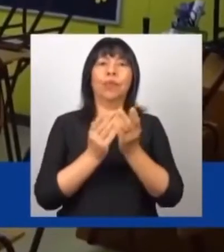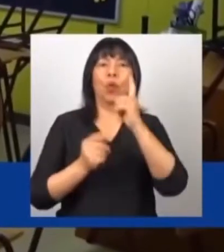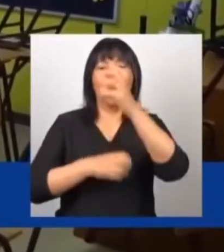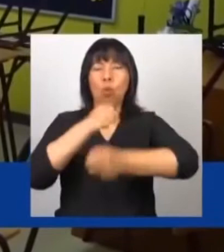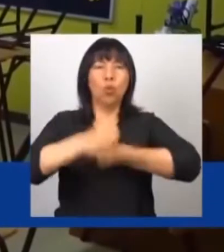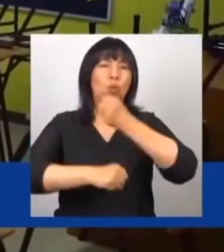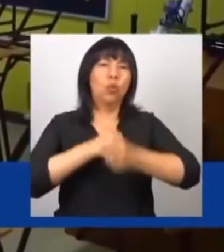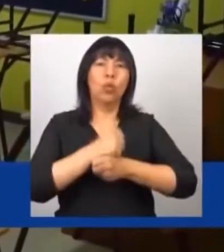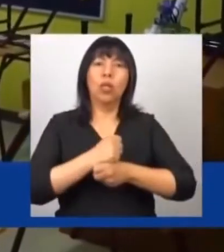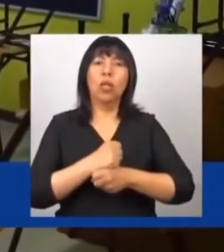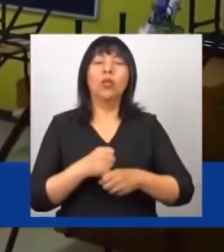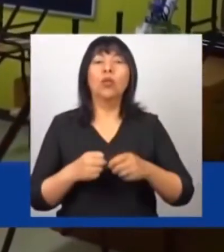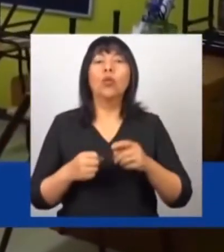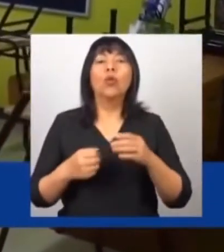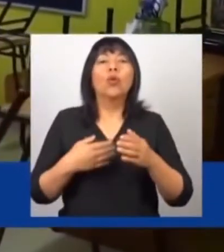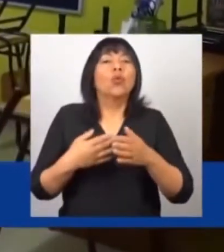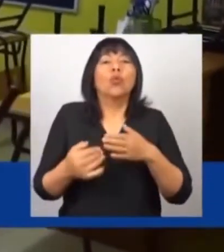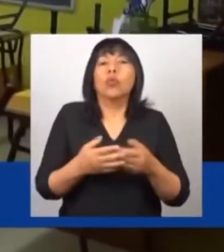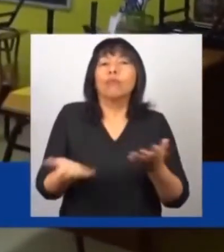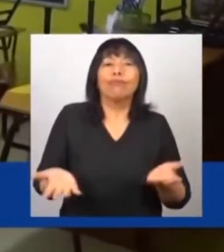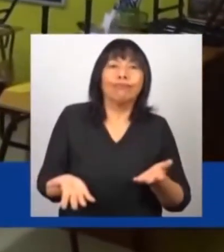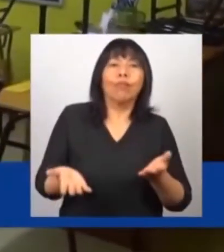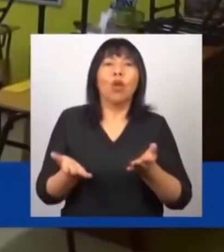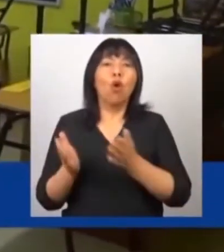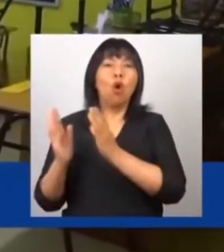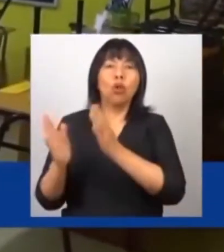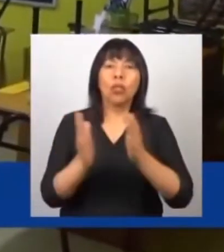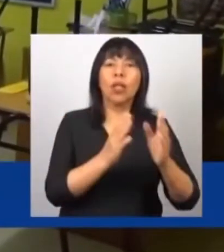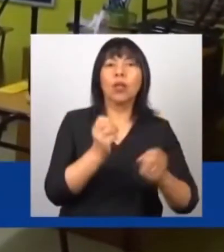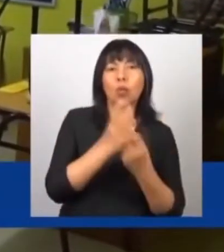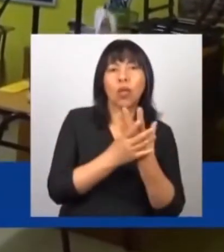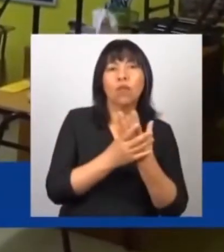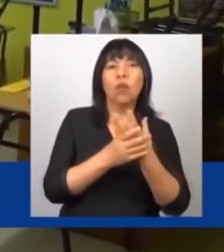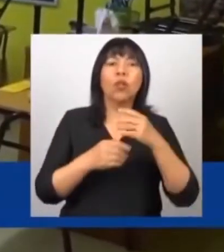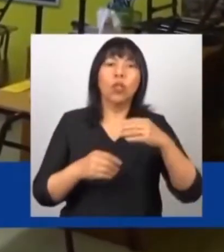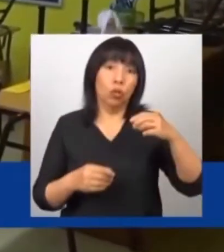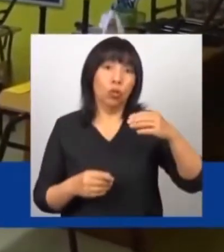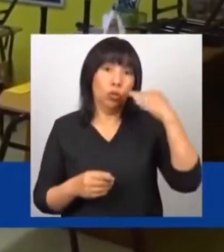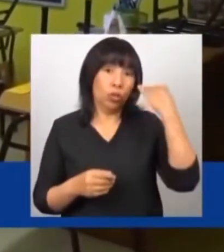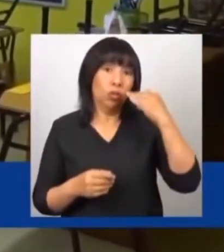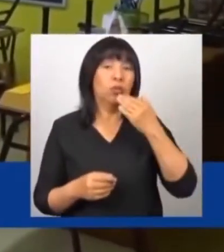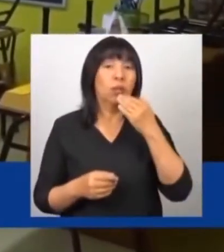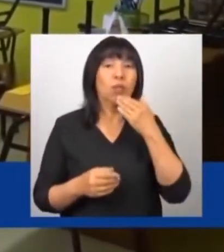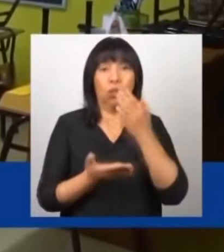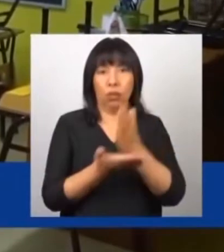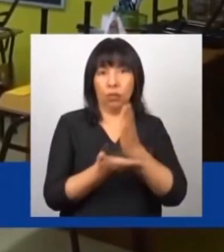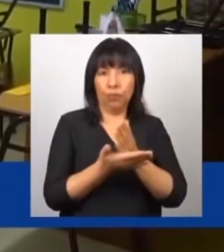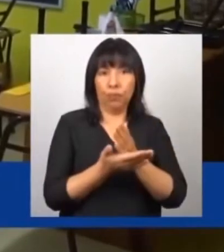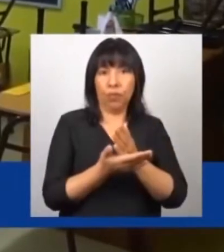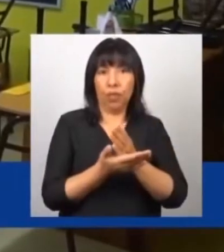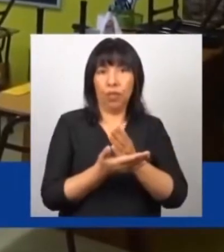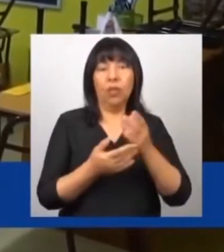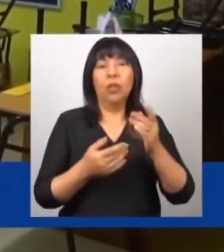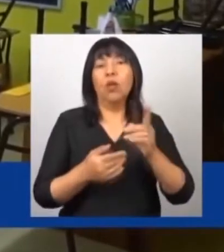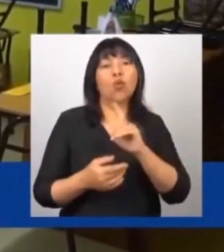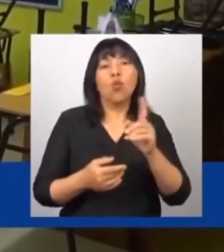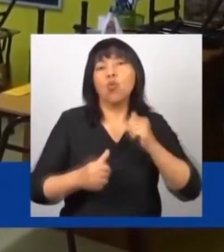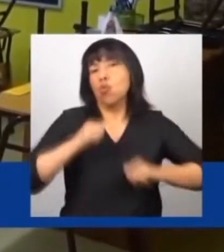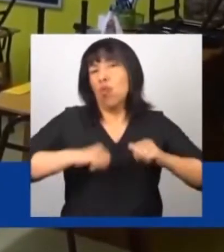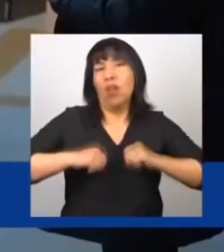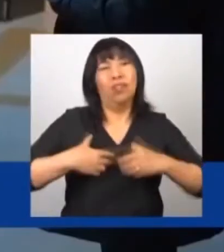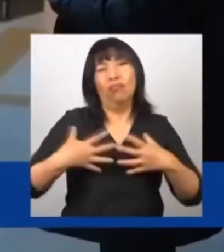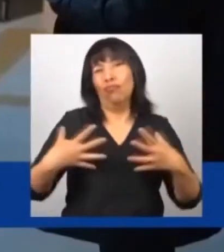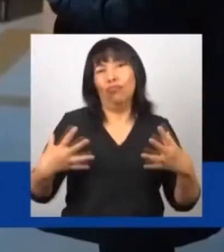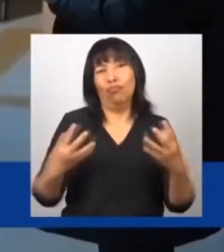Fue un año donde tuvimos que acomodarnos a las circunstancias y por cierto, que los niños de nuestros establecimientos sean los menos